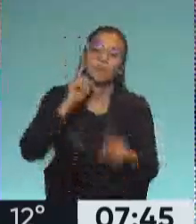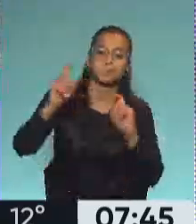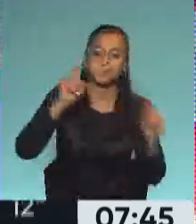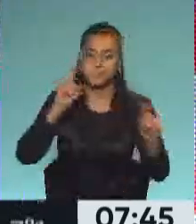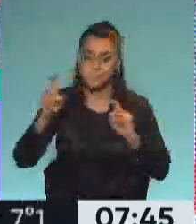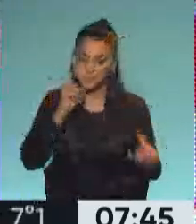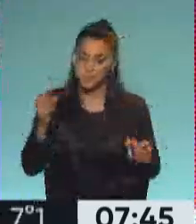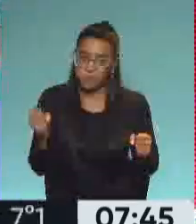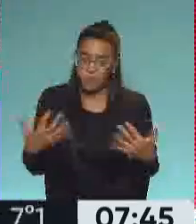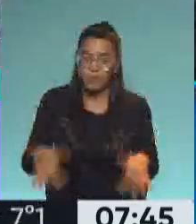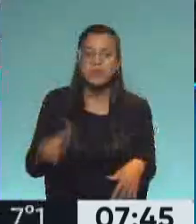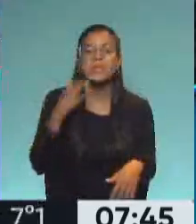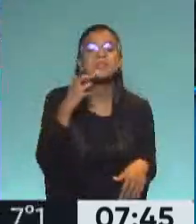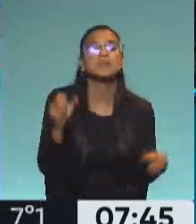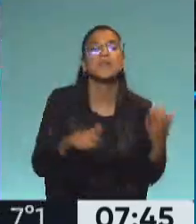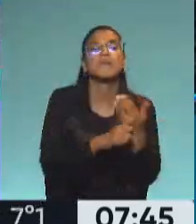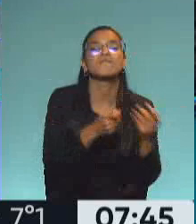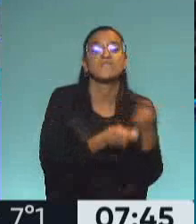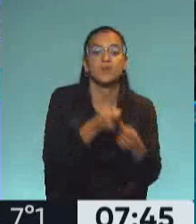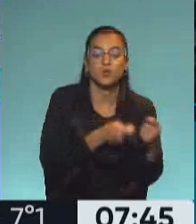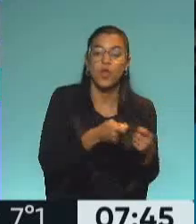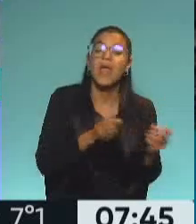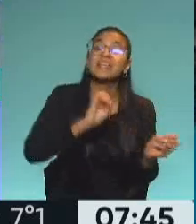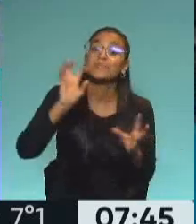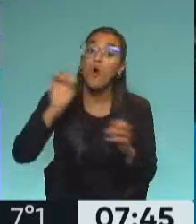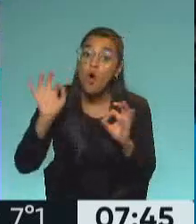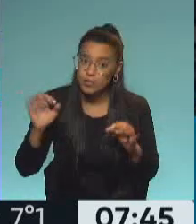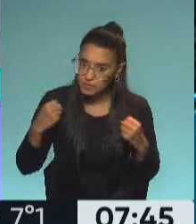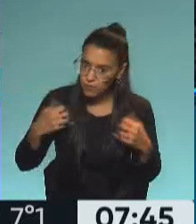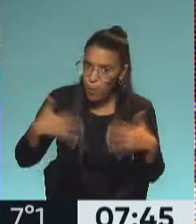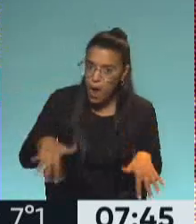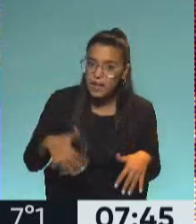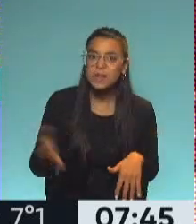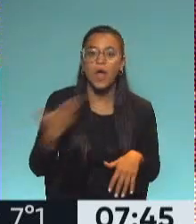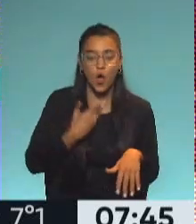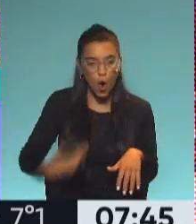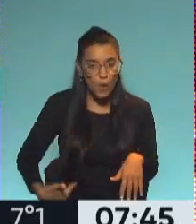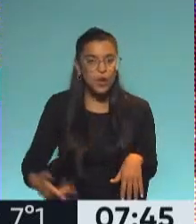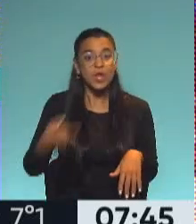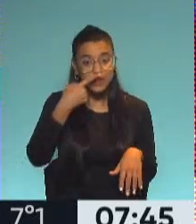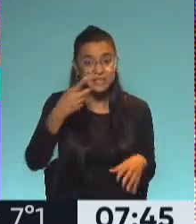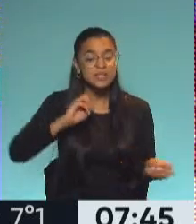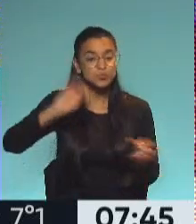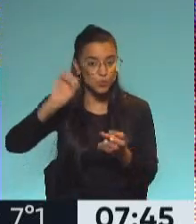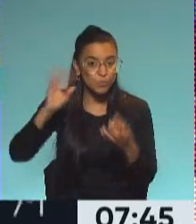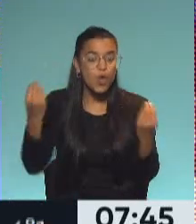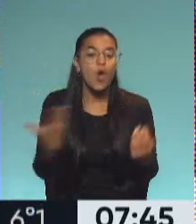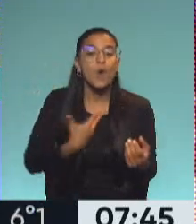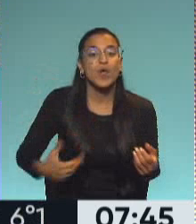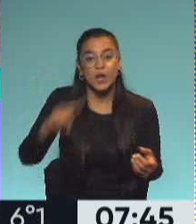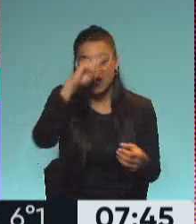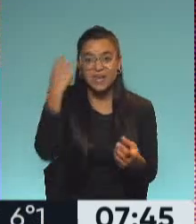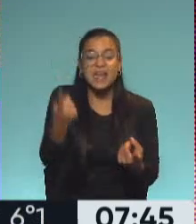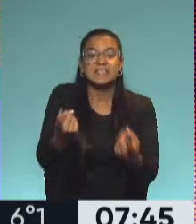muy profundas. 19 frigoríficos que exportan fuertes, digamos. Así es, muy sí. fuertes. Y al gobierno le interesa exportar, porque el gobierno nacional necesita